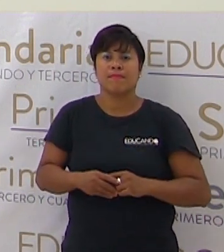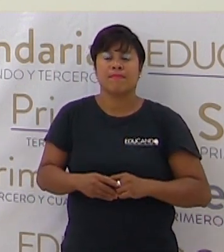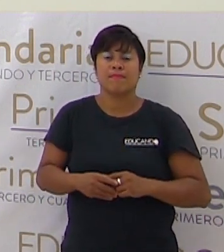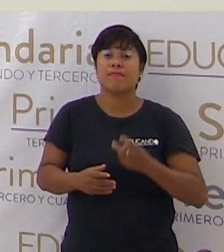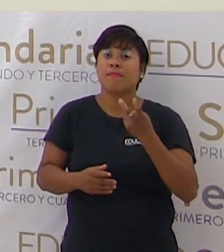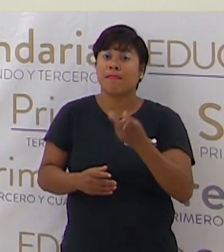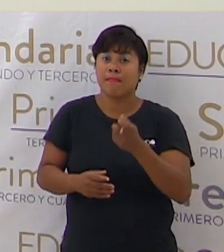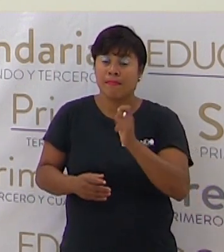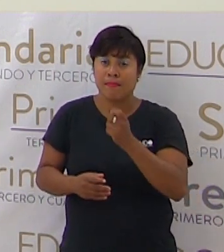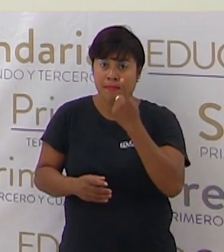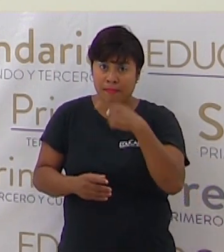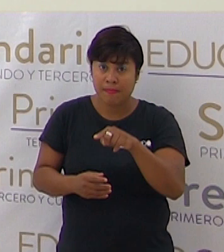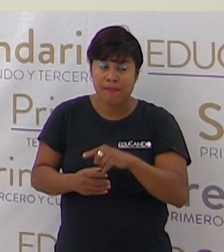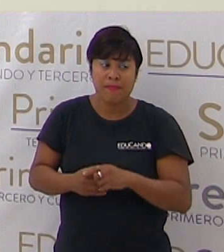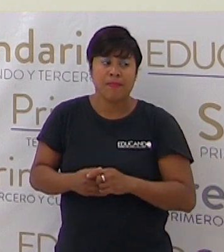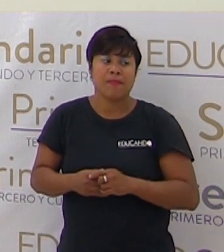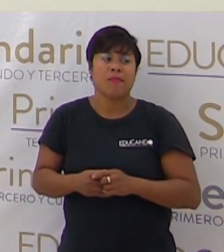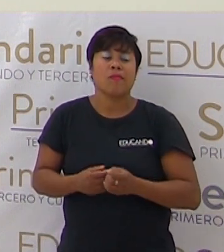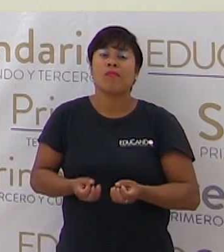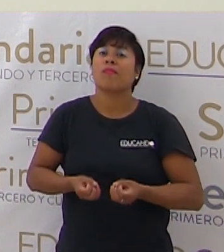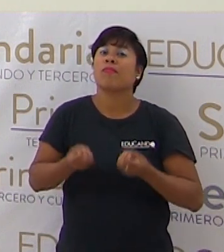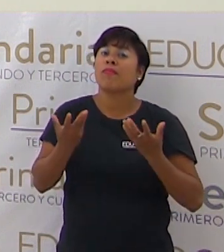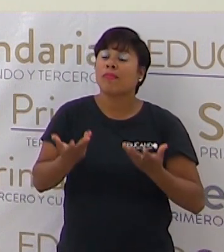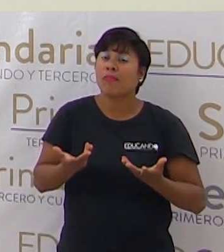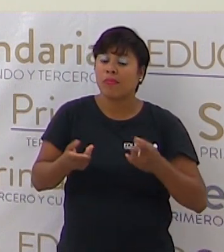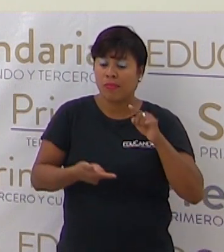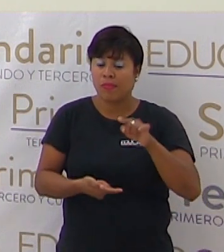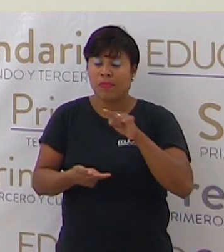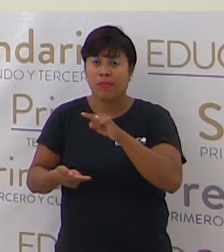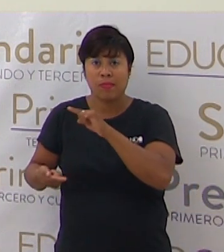Le corresponde ¿cuántos vasitos?